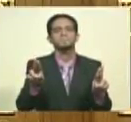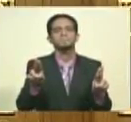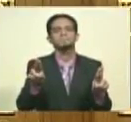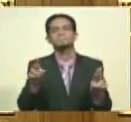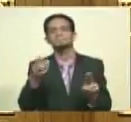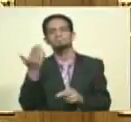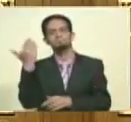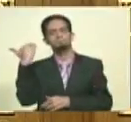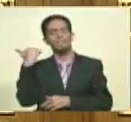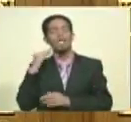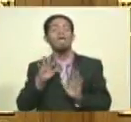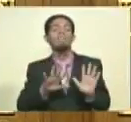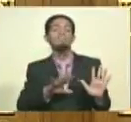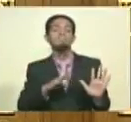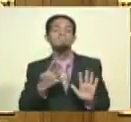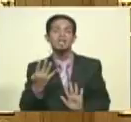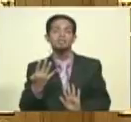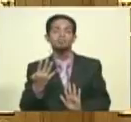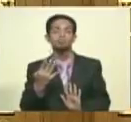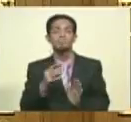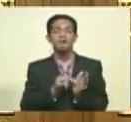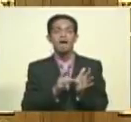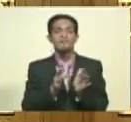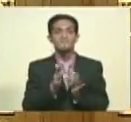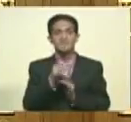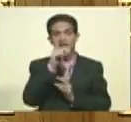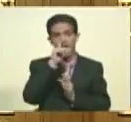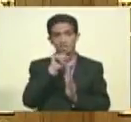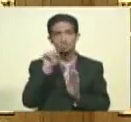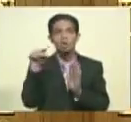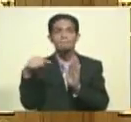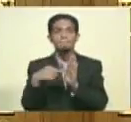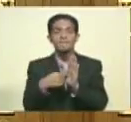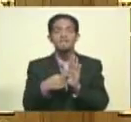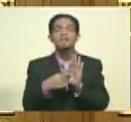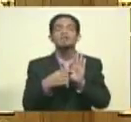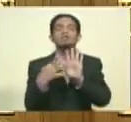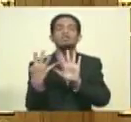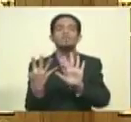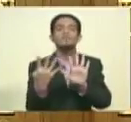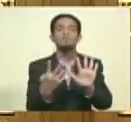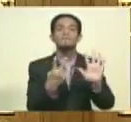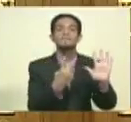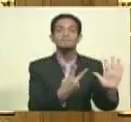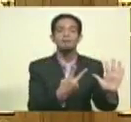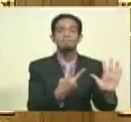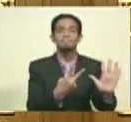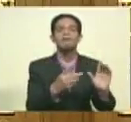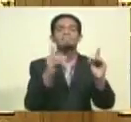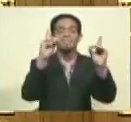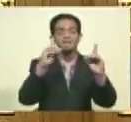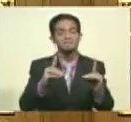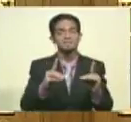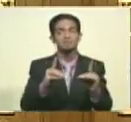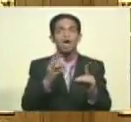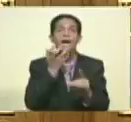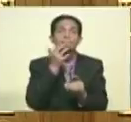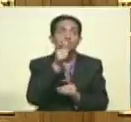19 de abril de 1997, cuando decidimos, con Chávez a la